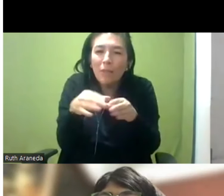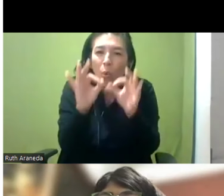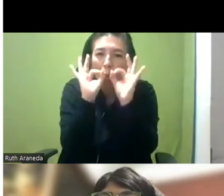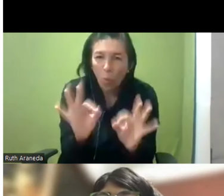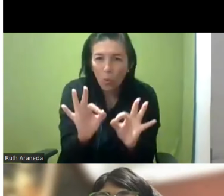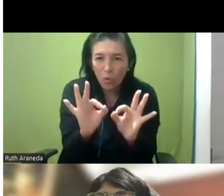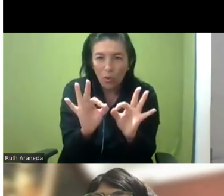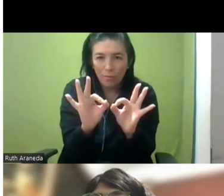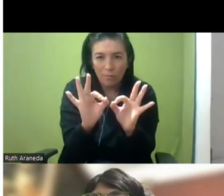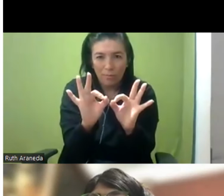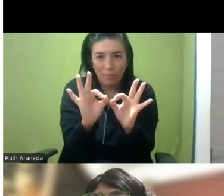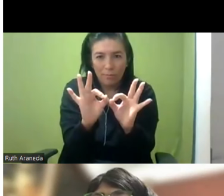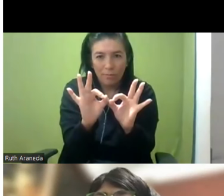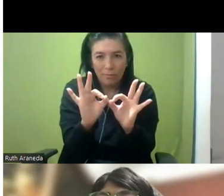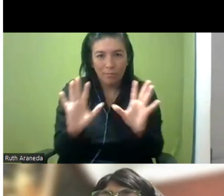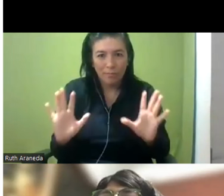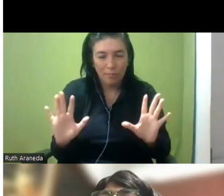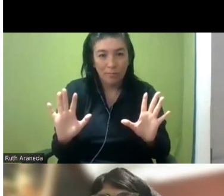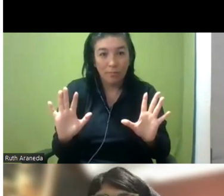Por otro lado,